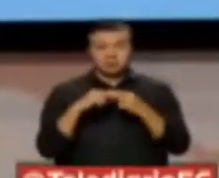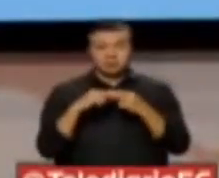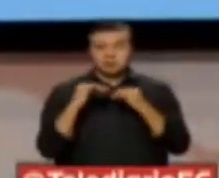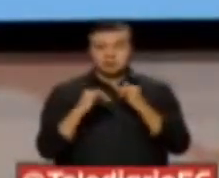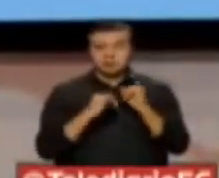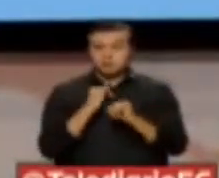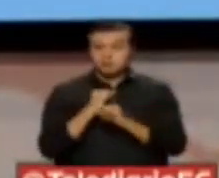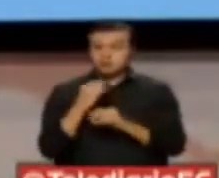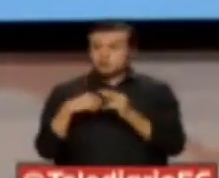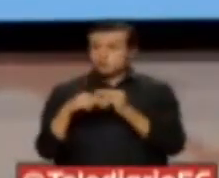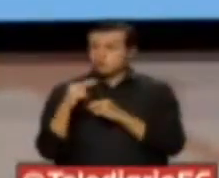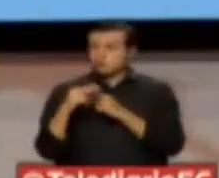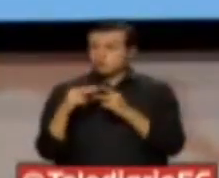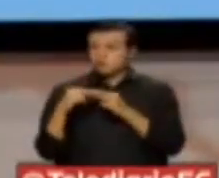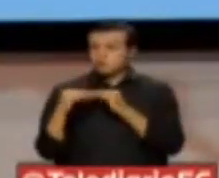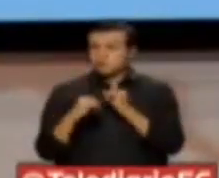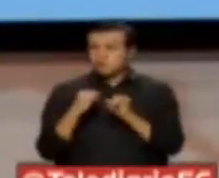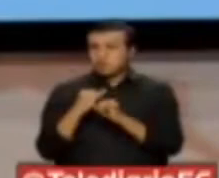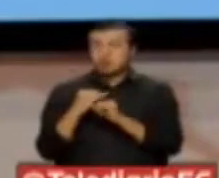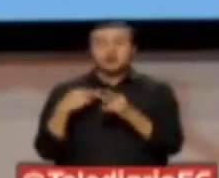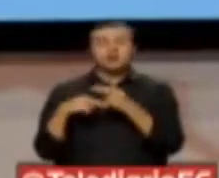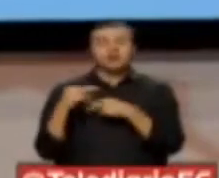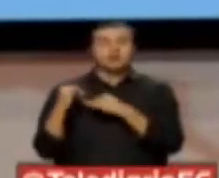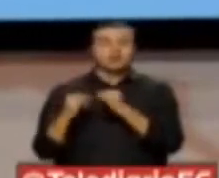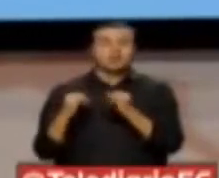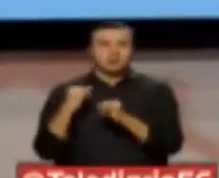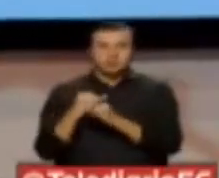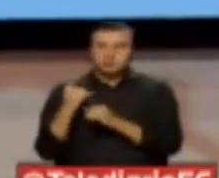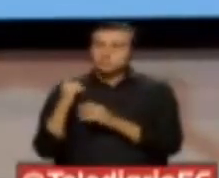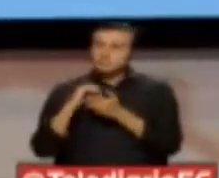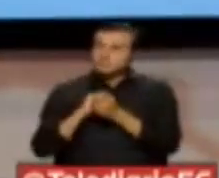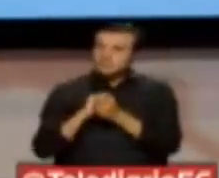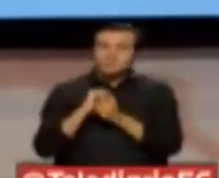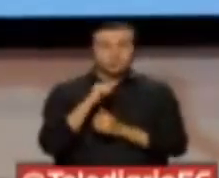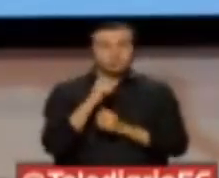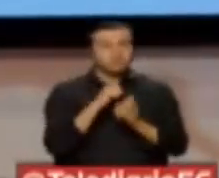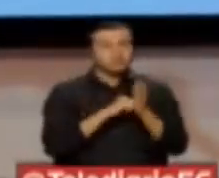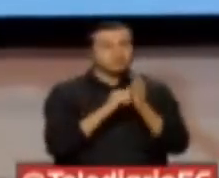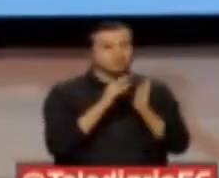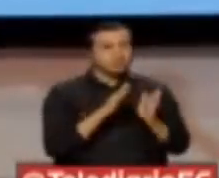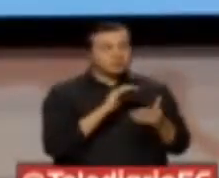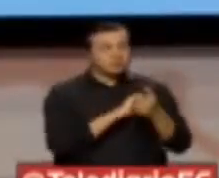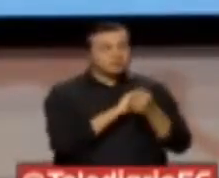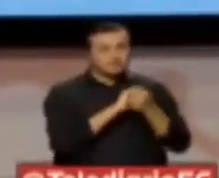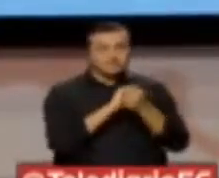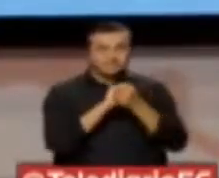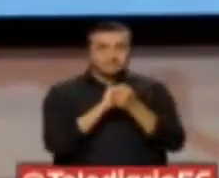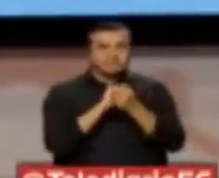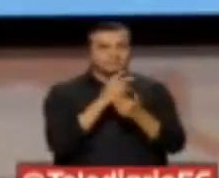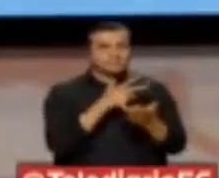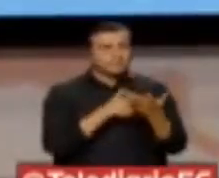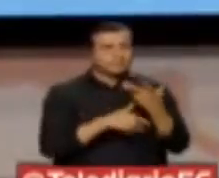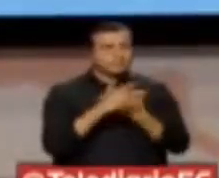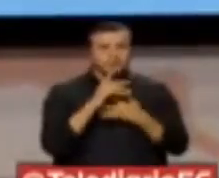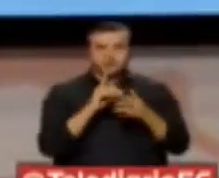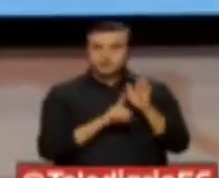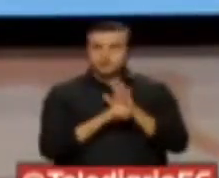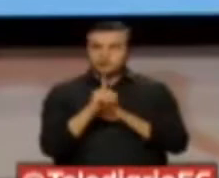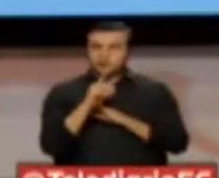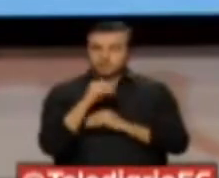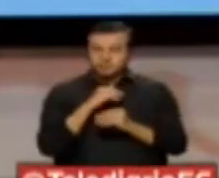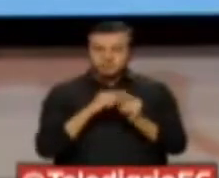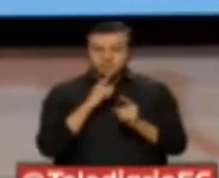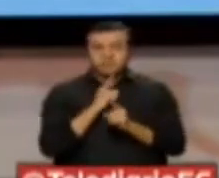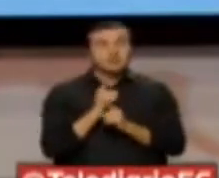el ministerio como exterior necesita trabajar de la mano con los distintos ministerios sectoriales para sacar adelante dichas inversiones